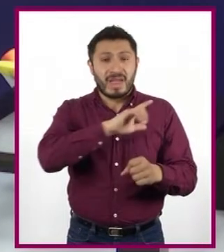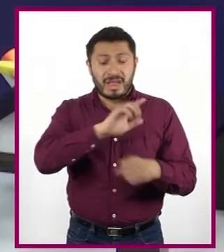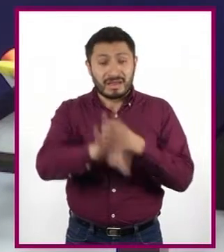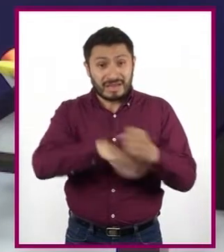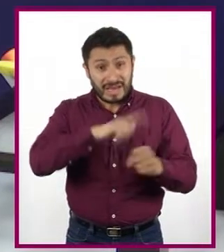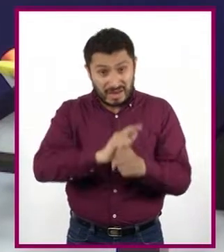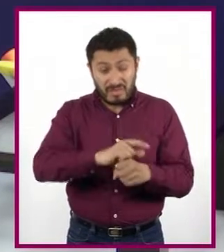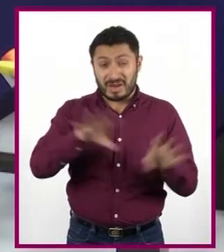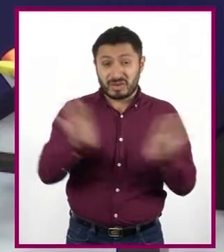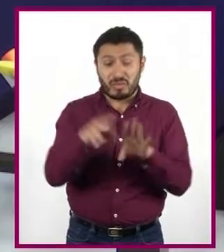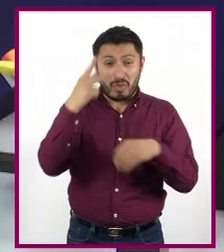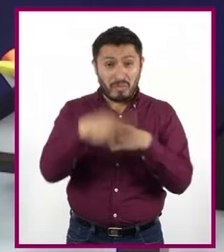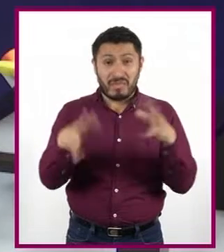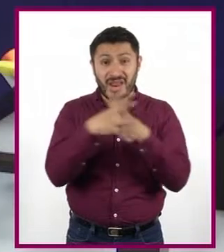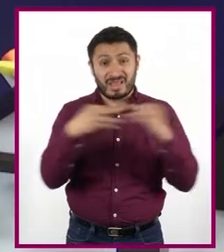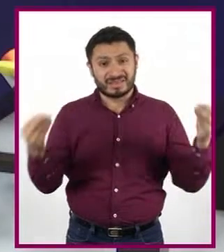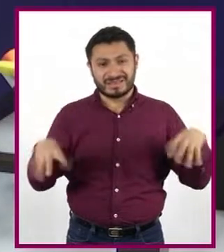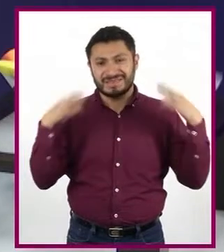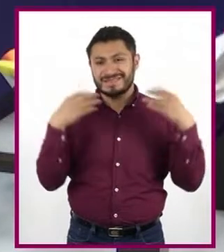extinción.